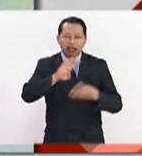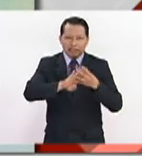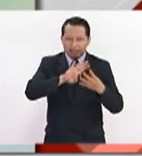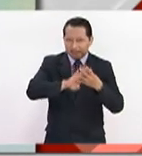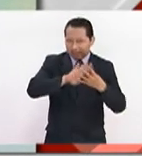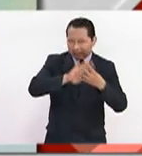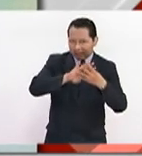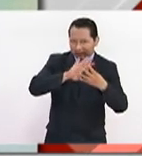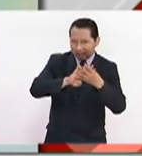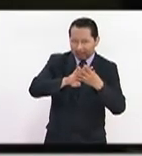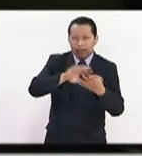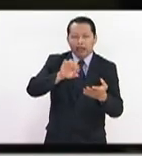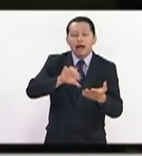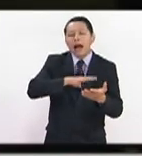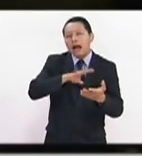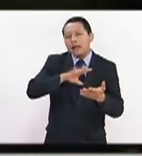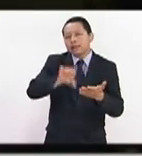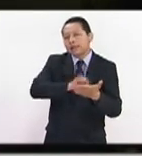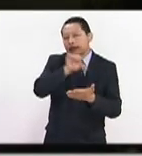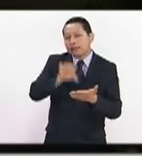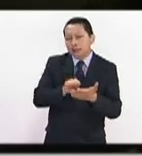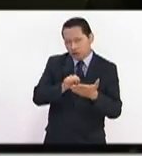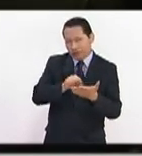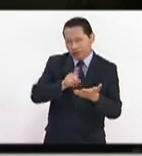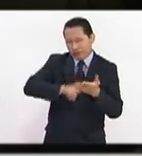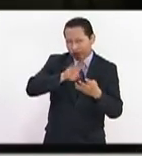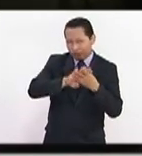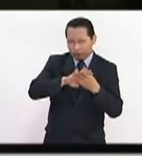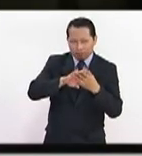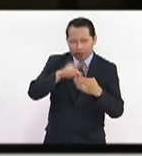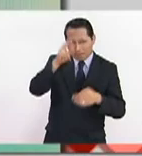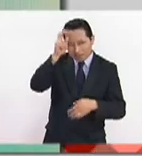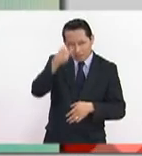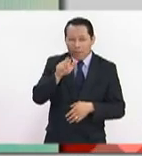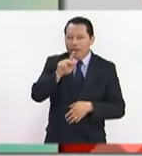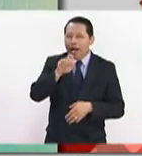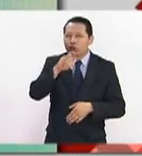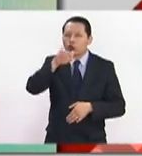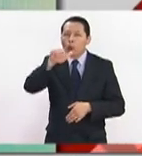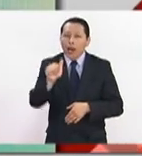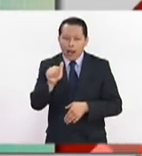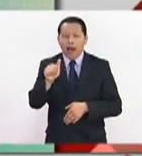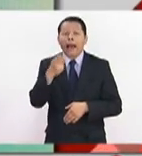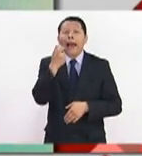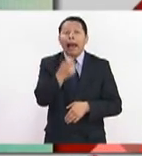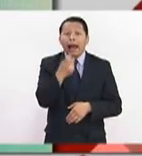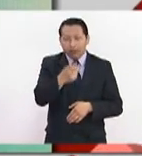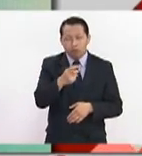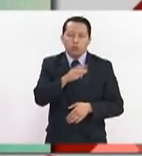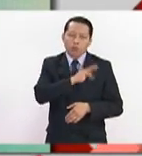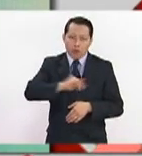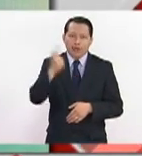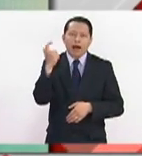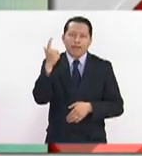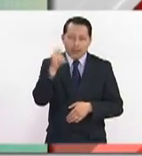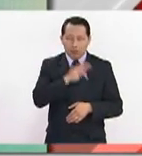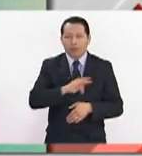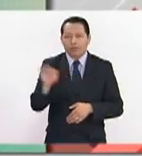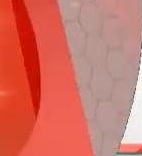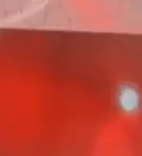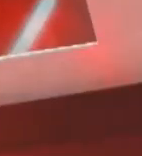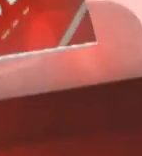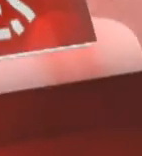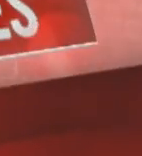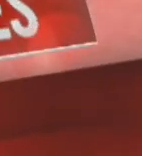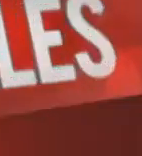encontraba recluido en el Centro de Readaptación Social de Pachuca. Se cree que el fugitivo puede estar armado.